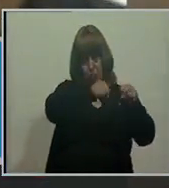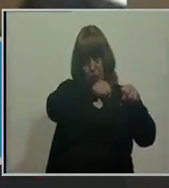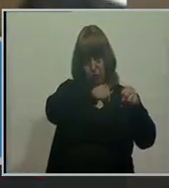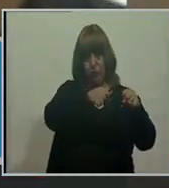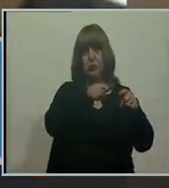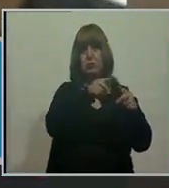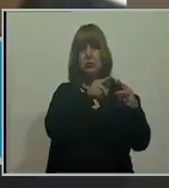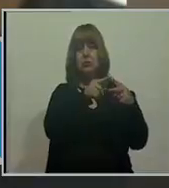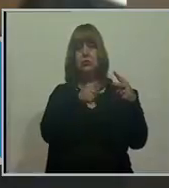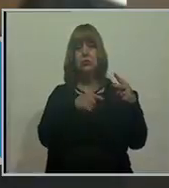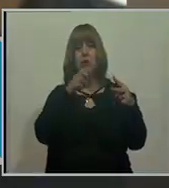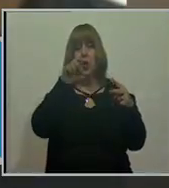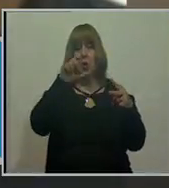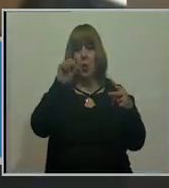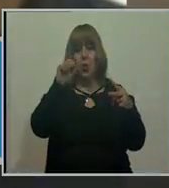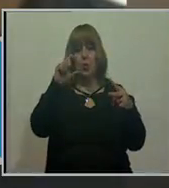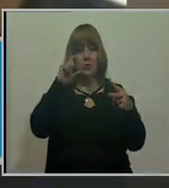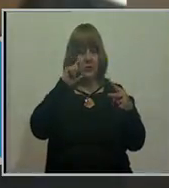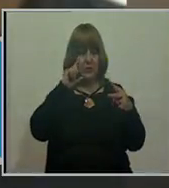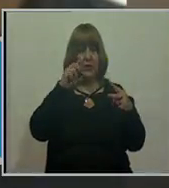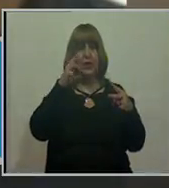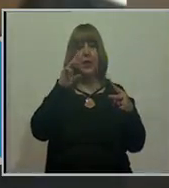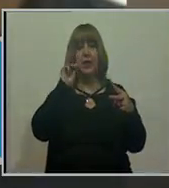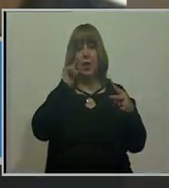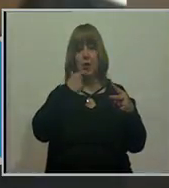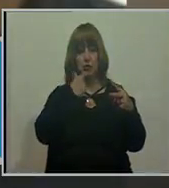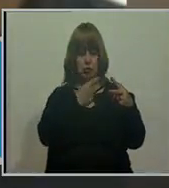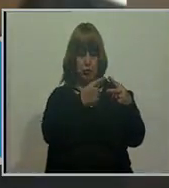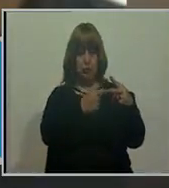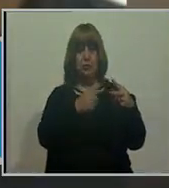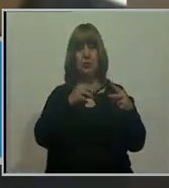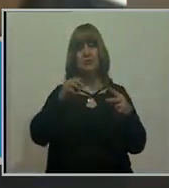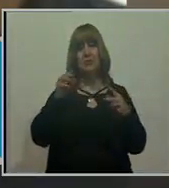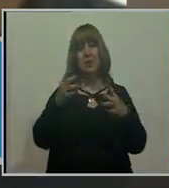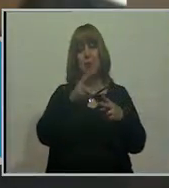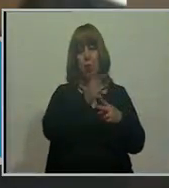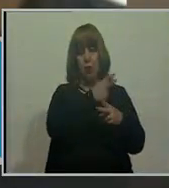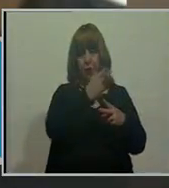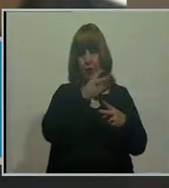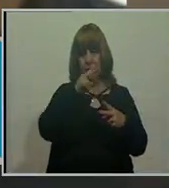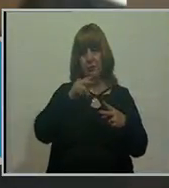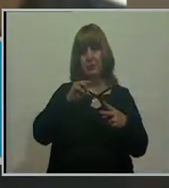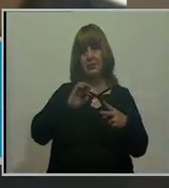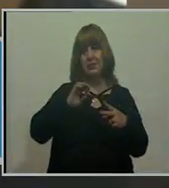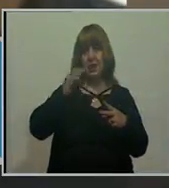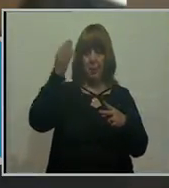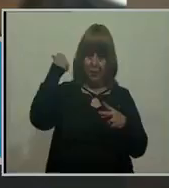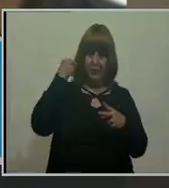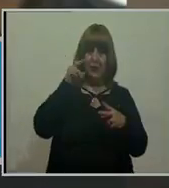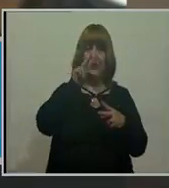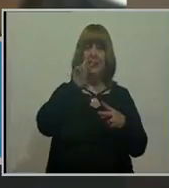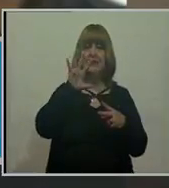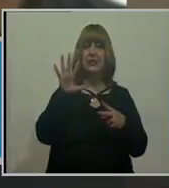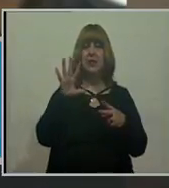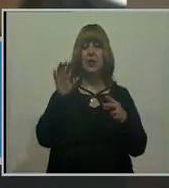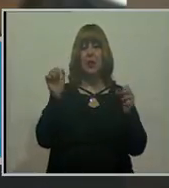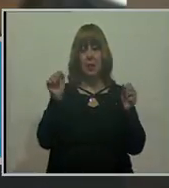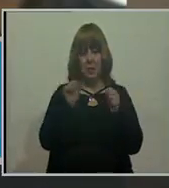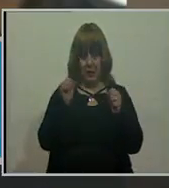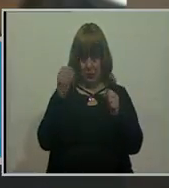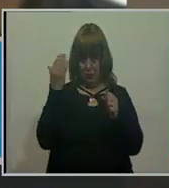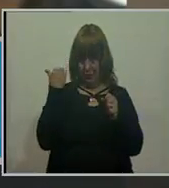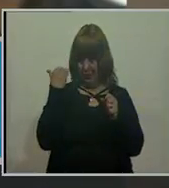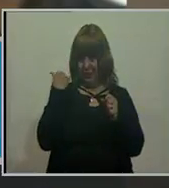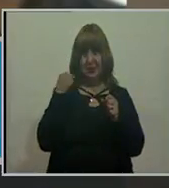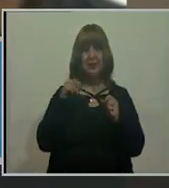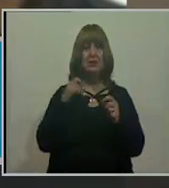Daniel Ríos. Recordemos, fallecieron el pasado 25 de mayo después de ser atropellados en Luján, como decías, Ricardo,